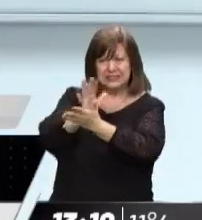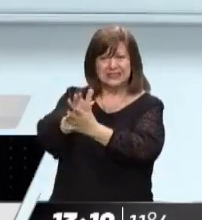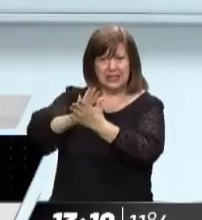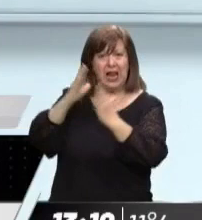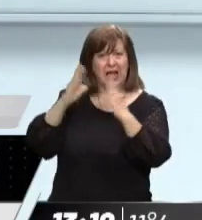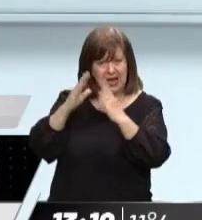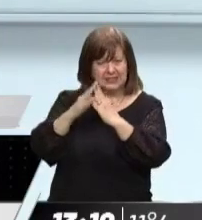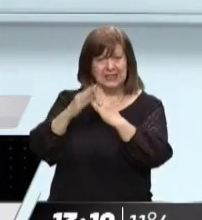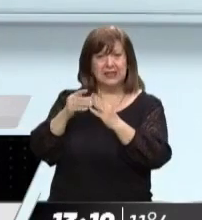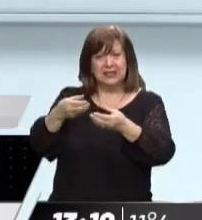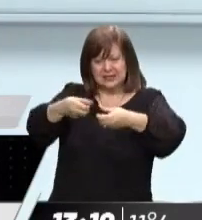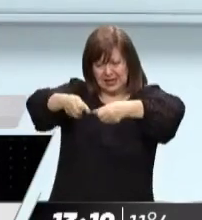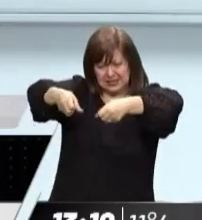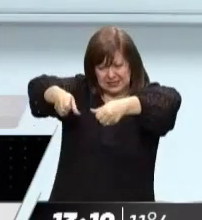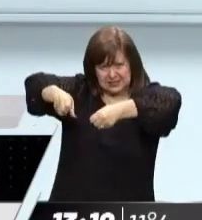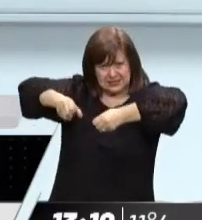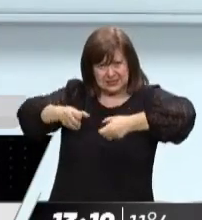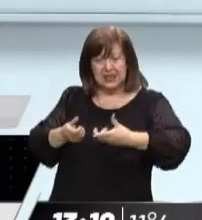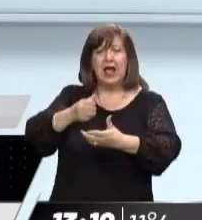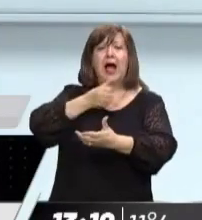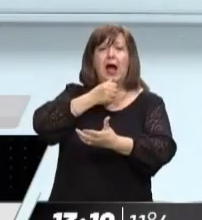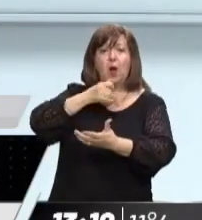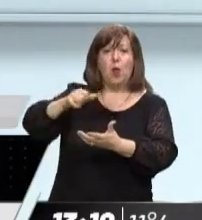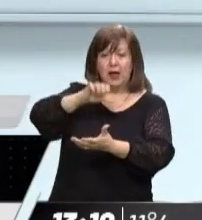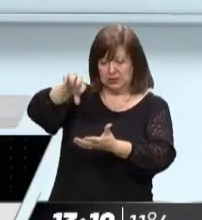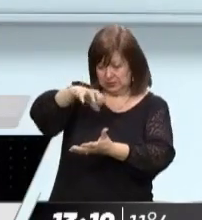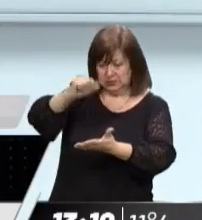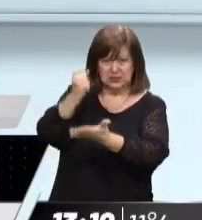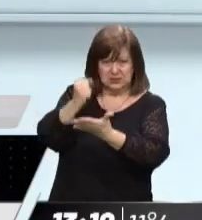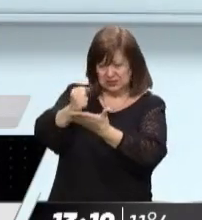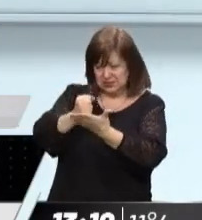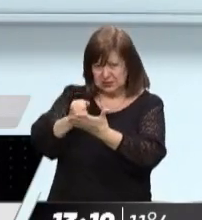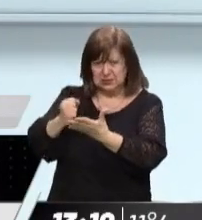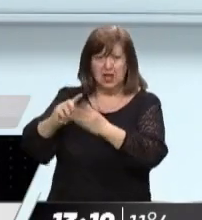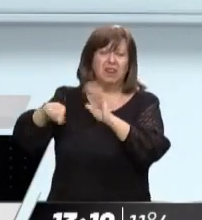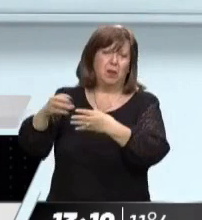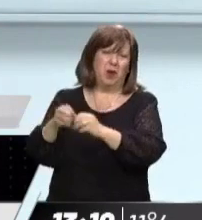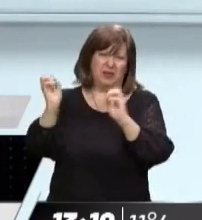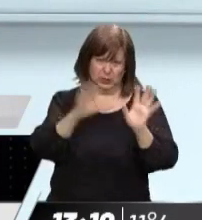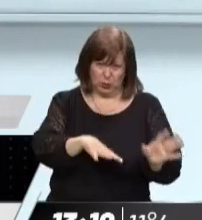de medicamentos y que te solucionan todo rápido, los niños, y que esto